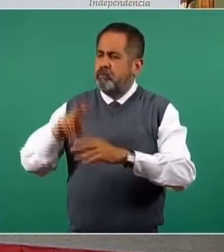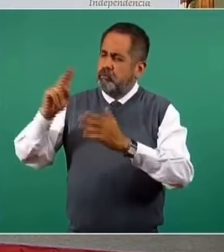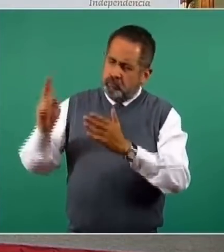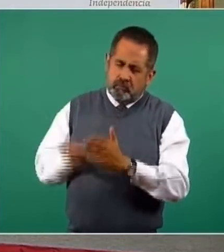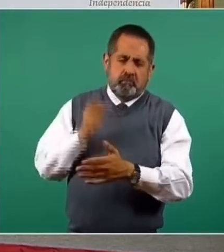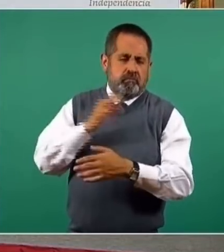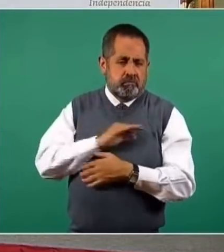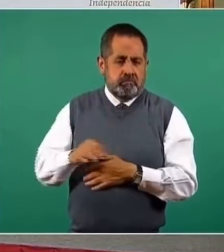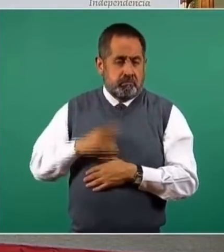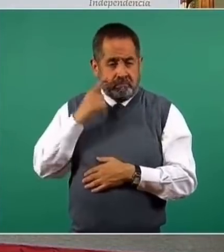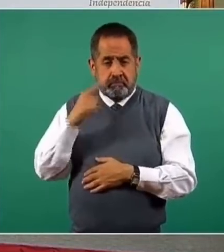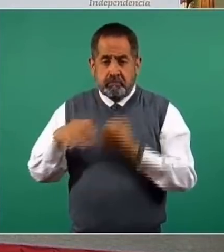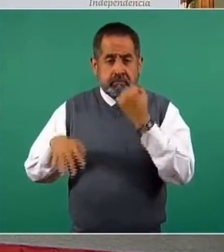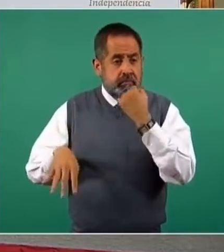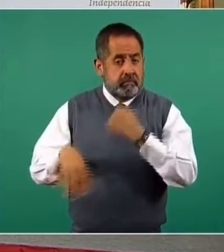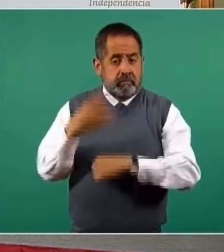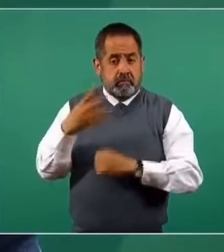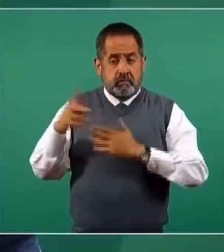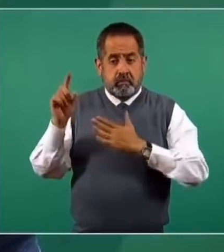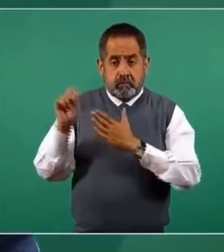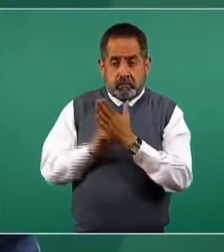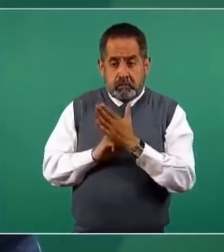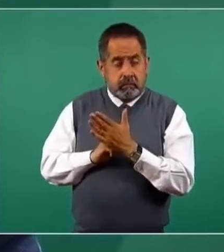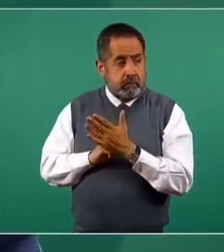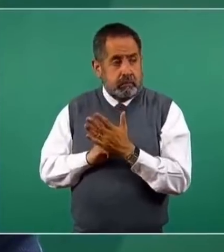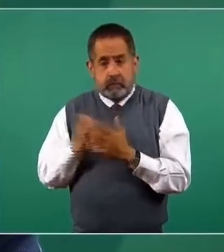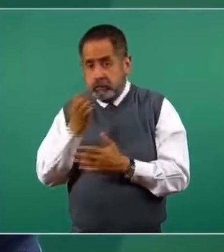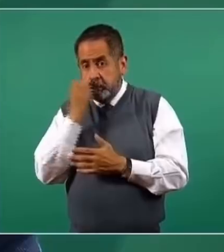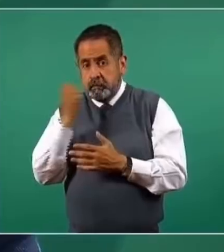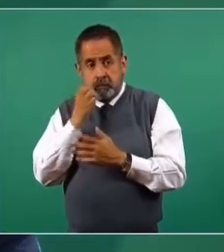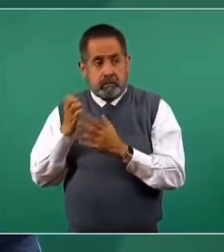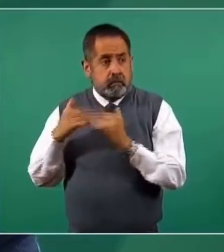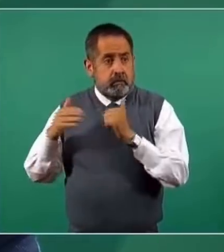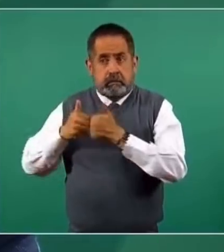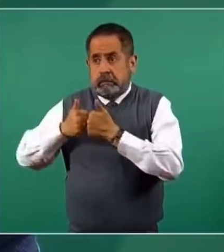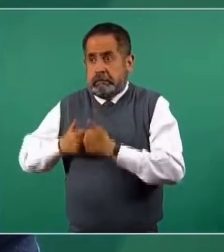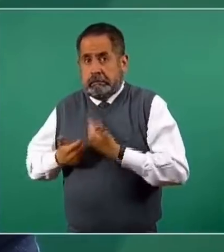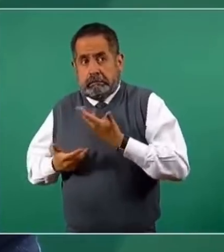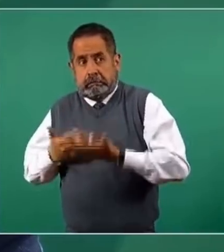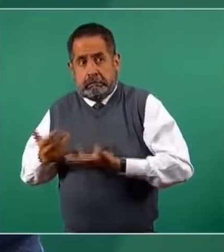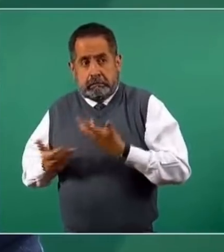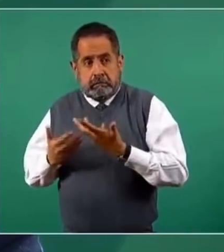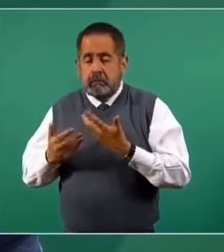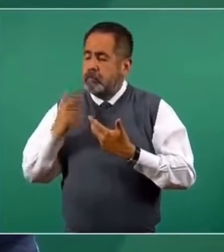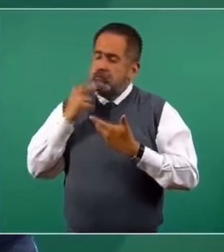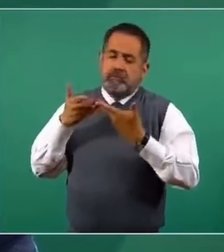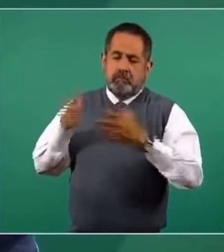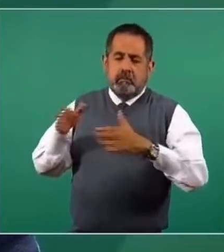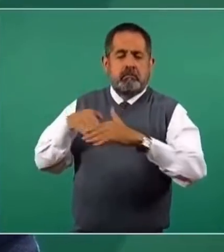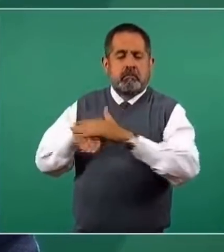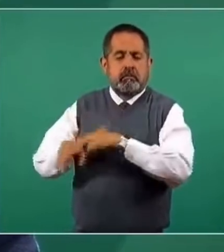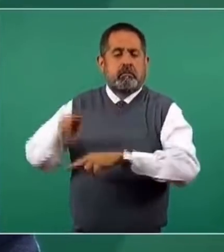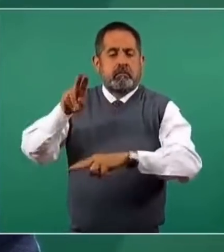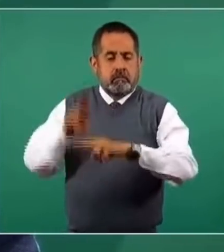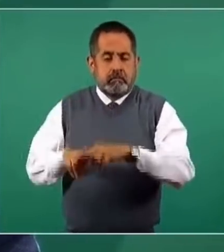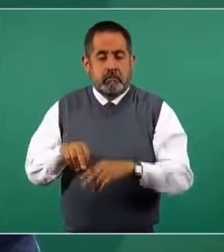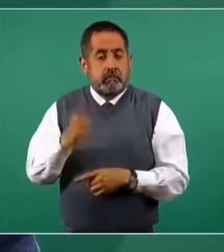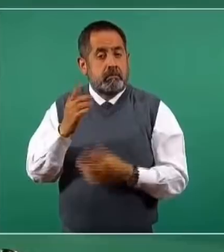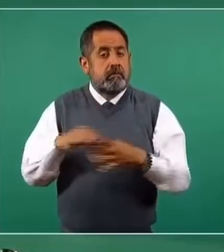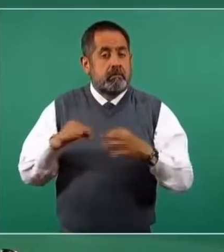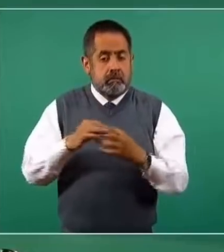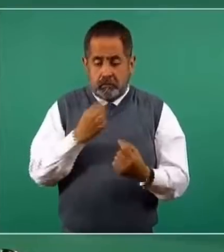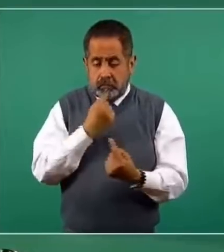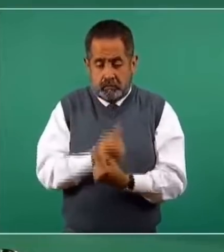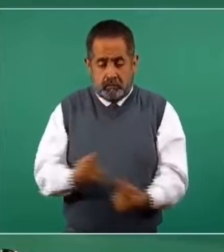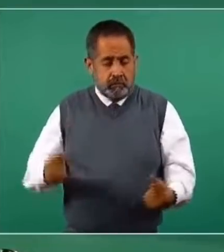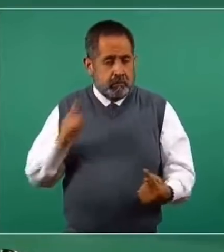con las personas que reciben educación y de especial importancia los menores y las